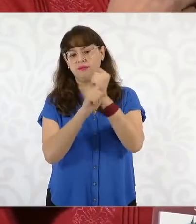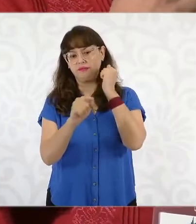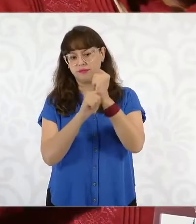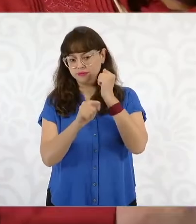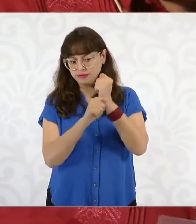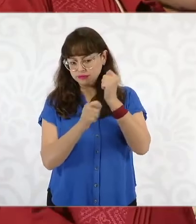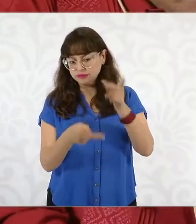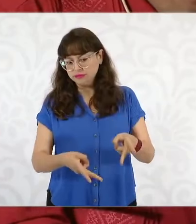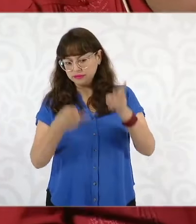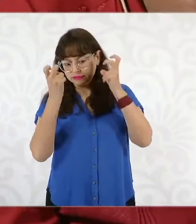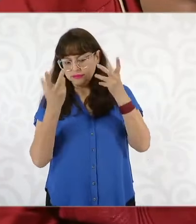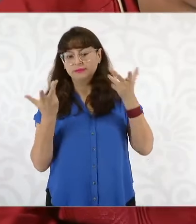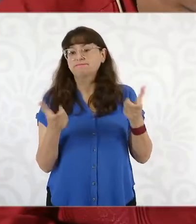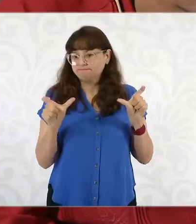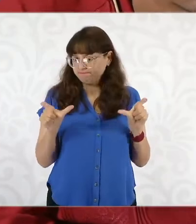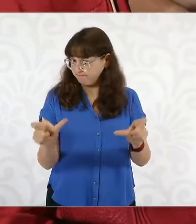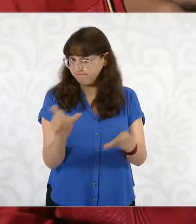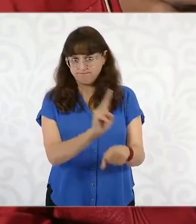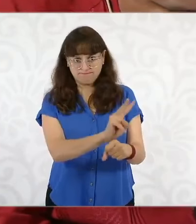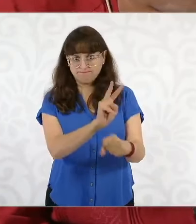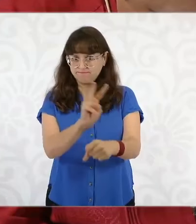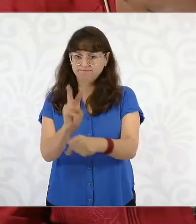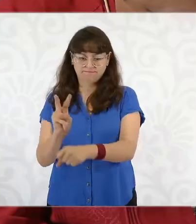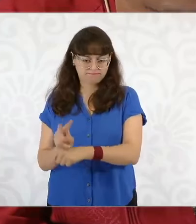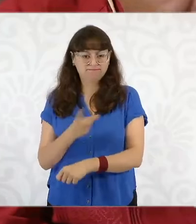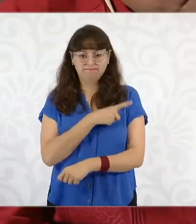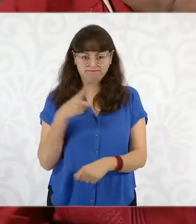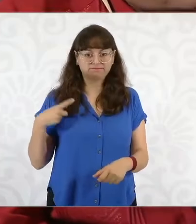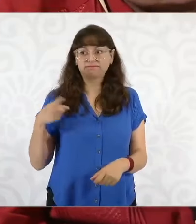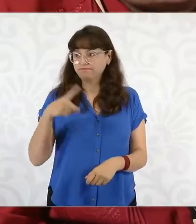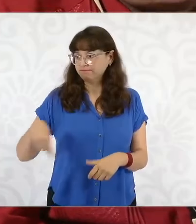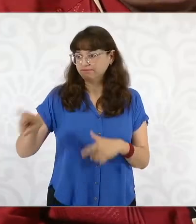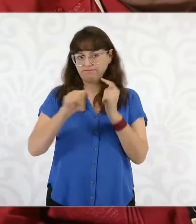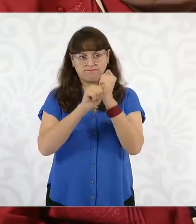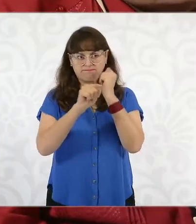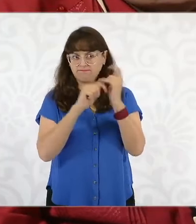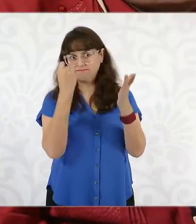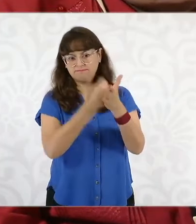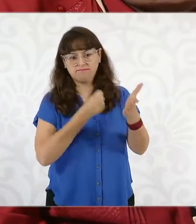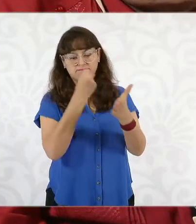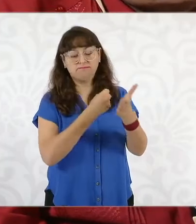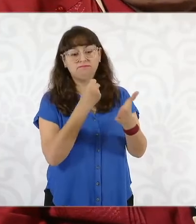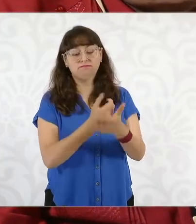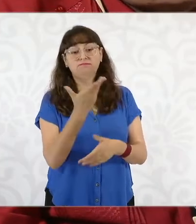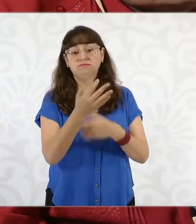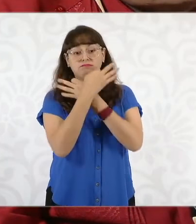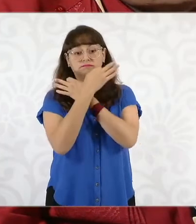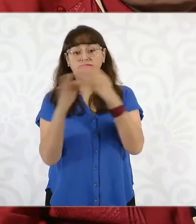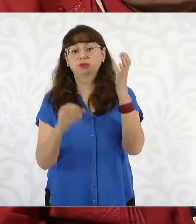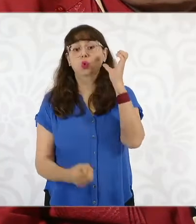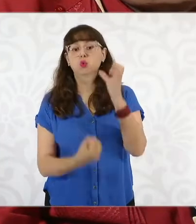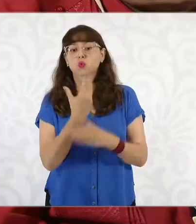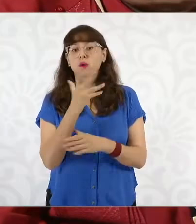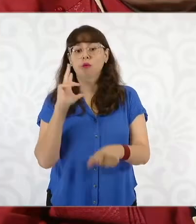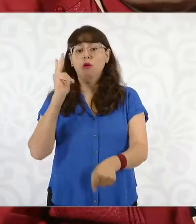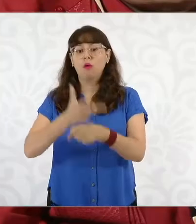sido como una demanda constante de los transportistas, ¿no? Y usted anunció el C4.